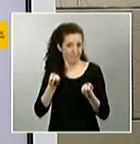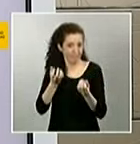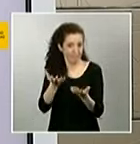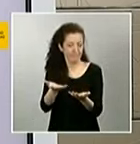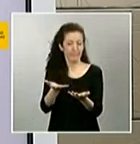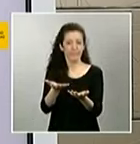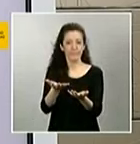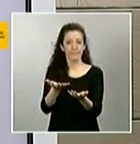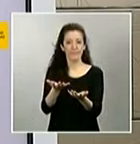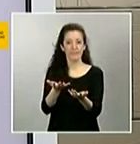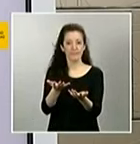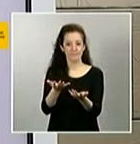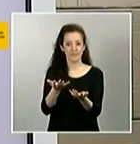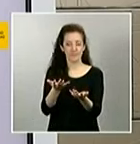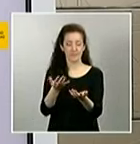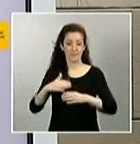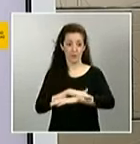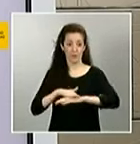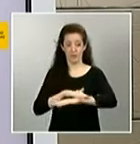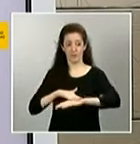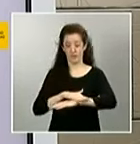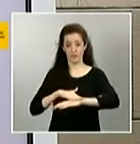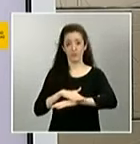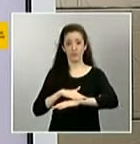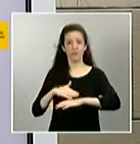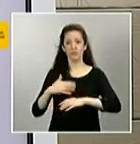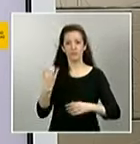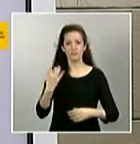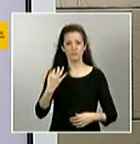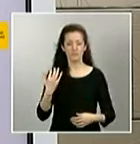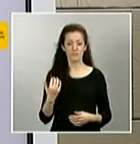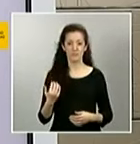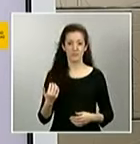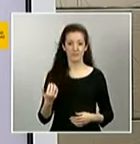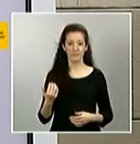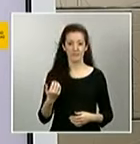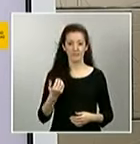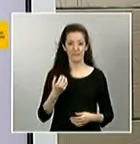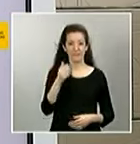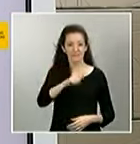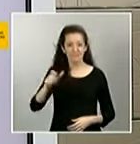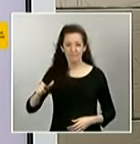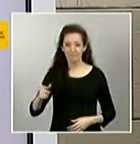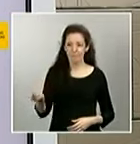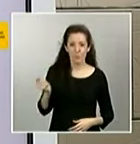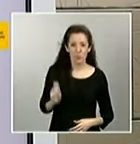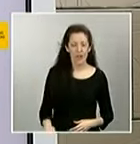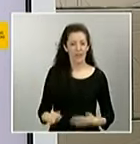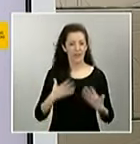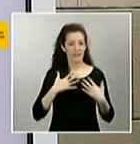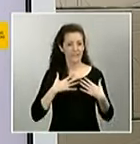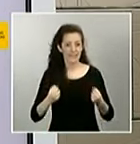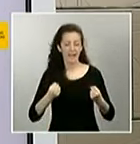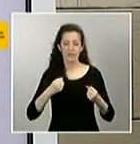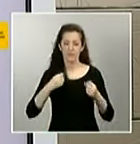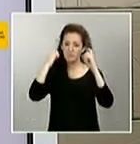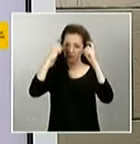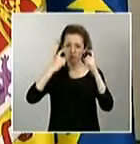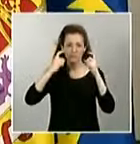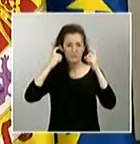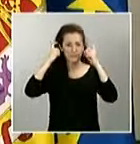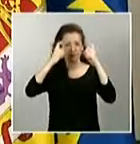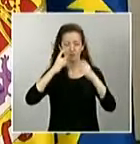de todo el Gobierno al enorme esfuerzo que está haciendo todo el personal sanitario en España con una enorme determinación y